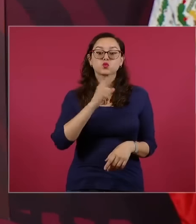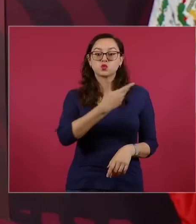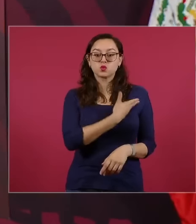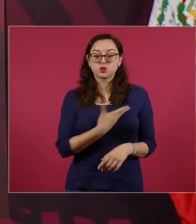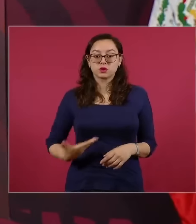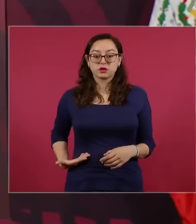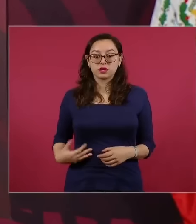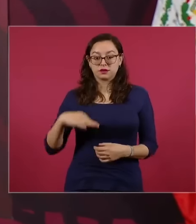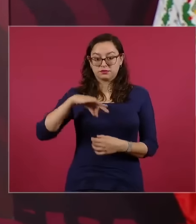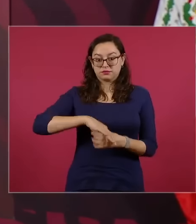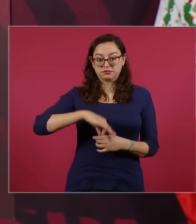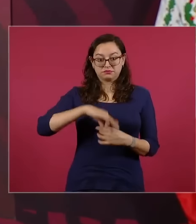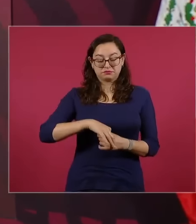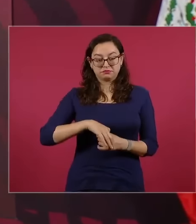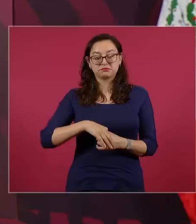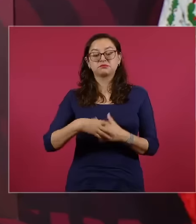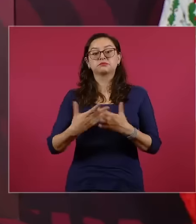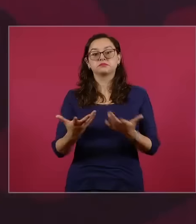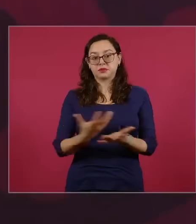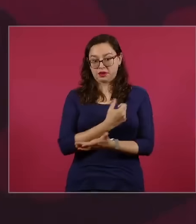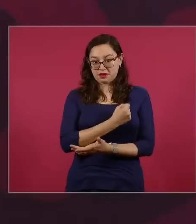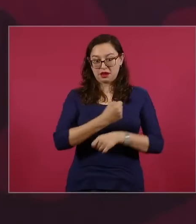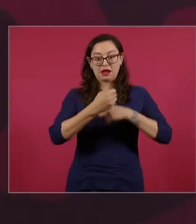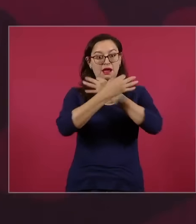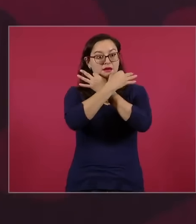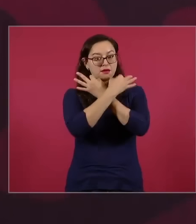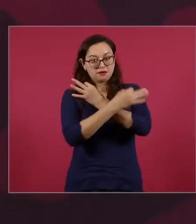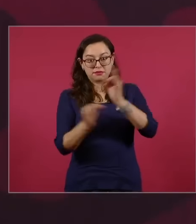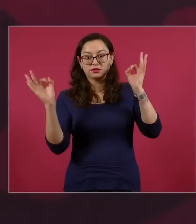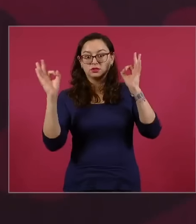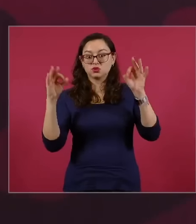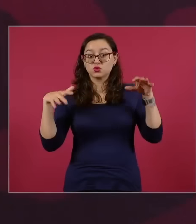se pronunció y tiene un plan